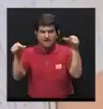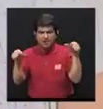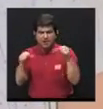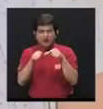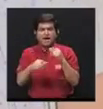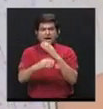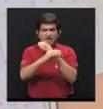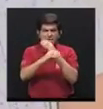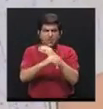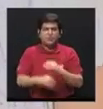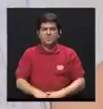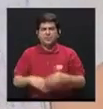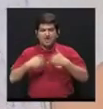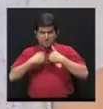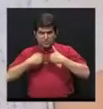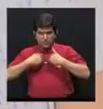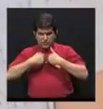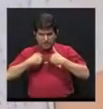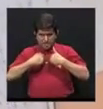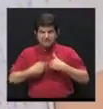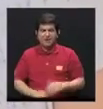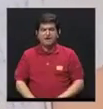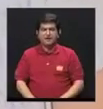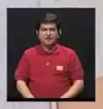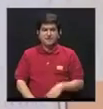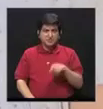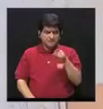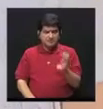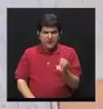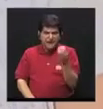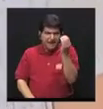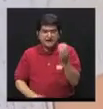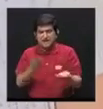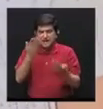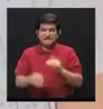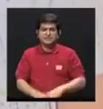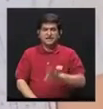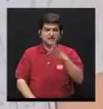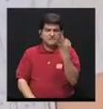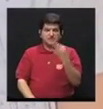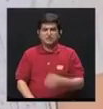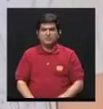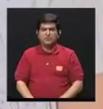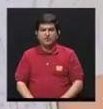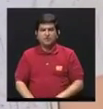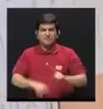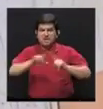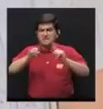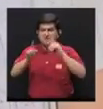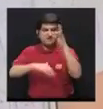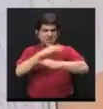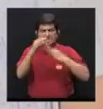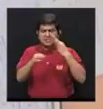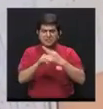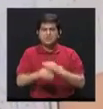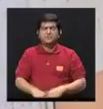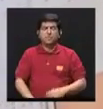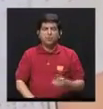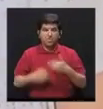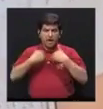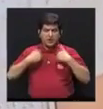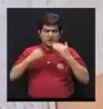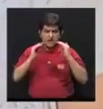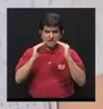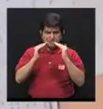animales, en la cría de animales descentralizada, o sea, que pueden ser animales diversos, animales domésticos, las